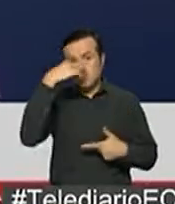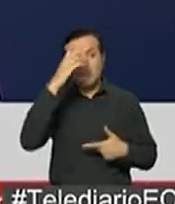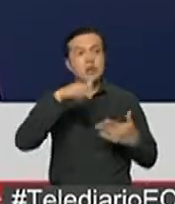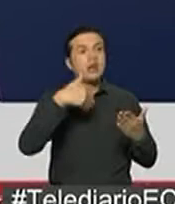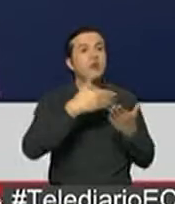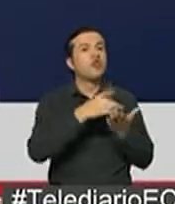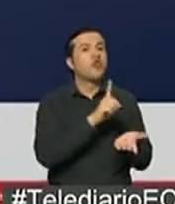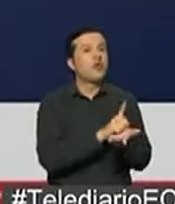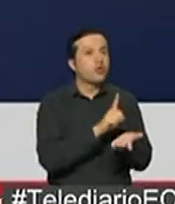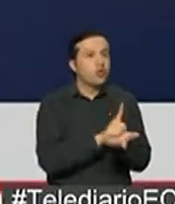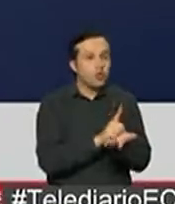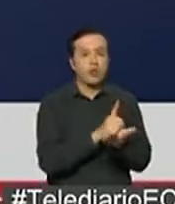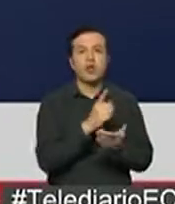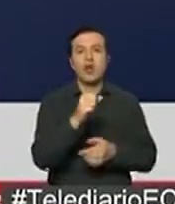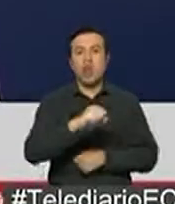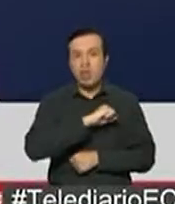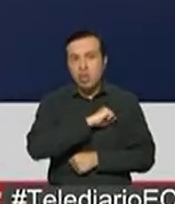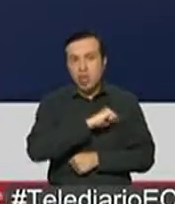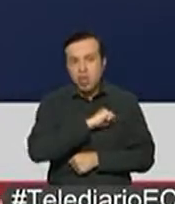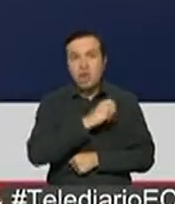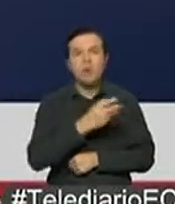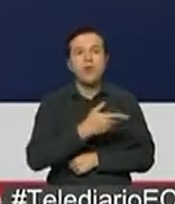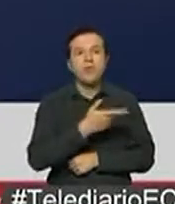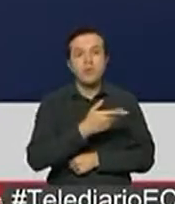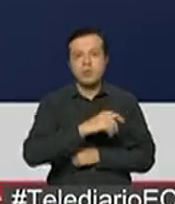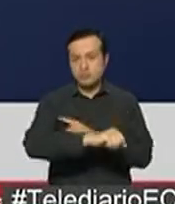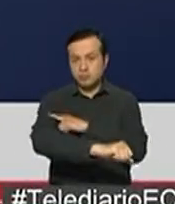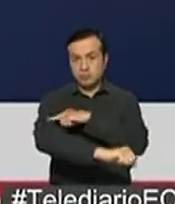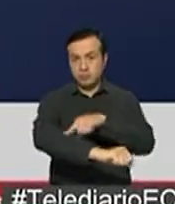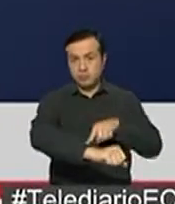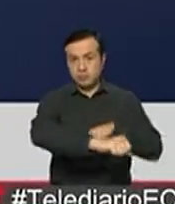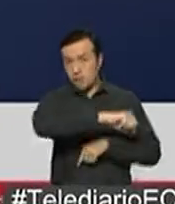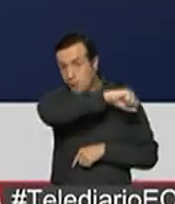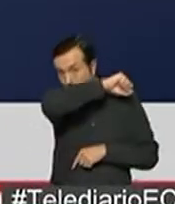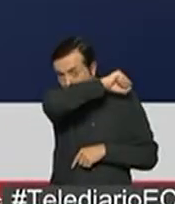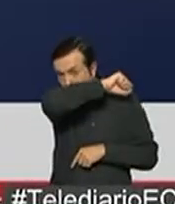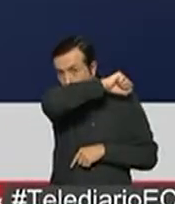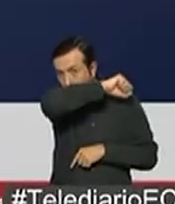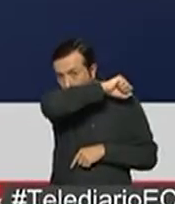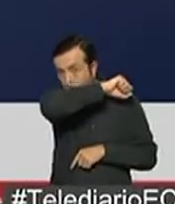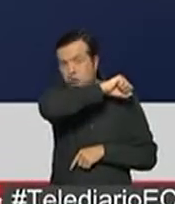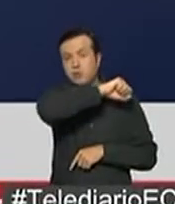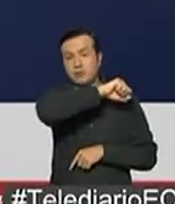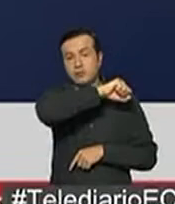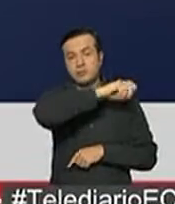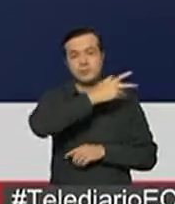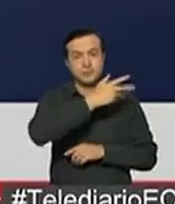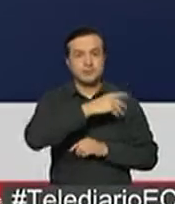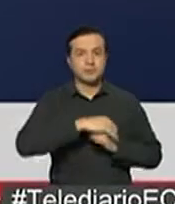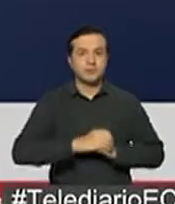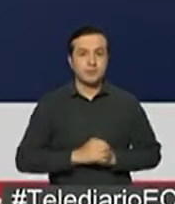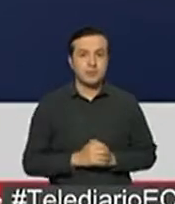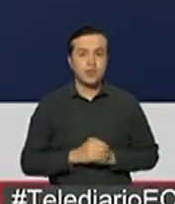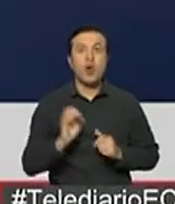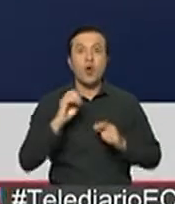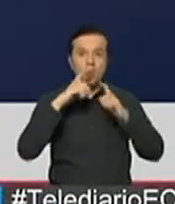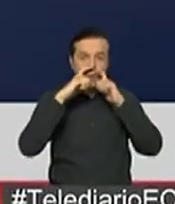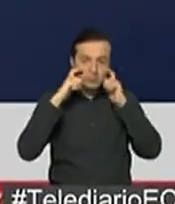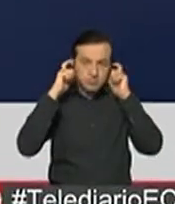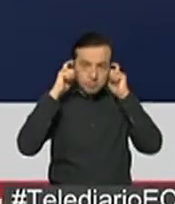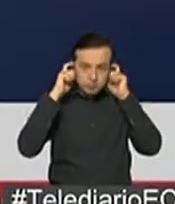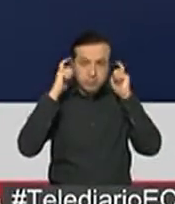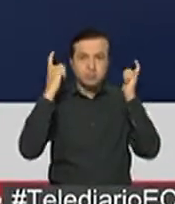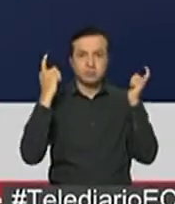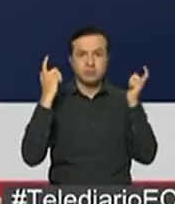si es que hay dos estornudos cubrirse con algo con algo pues en la manga del codo o una mascarilla